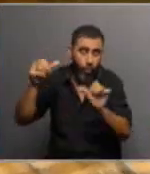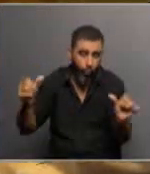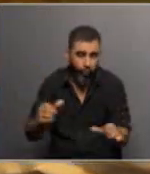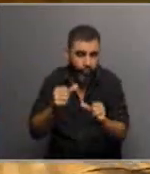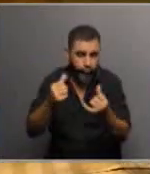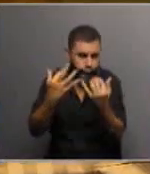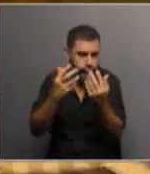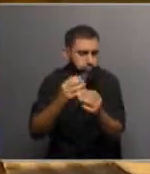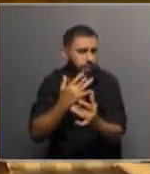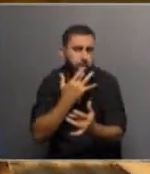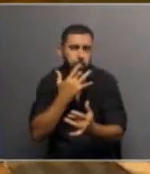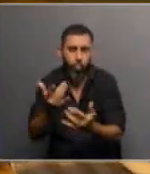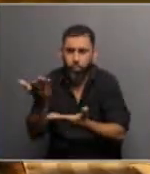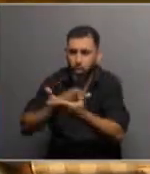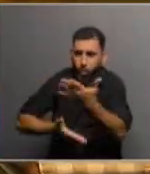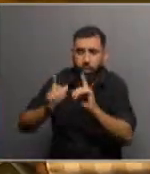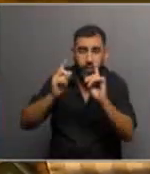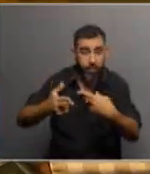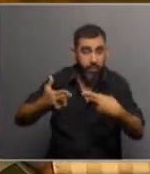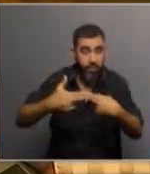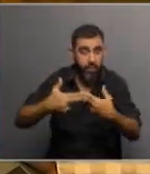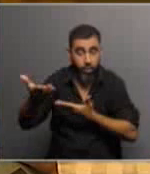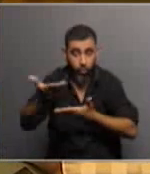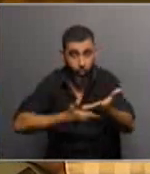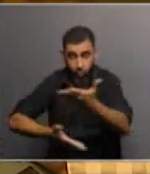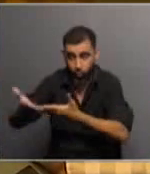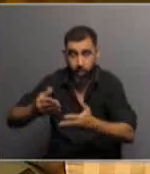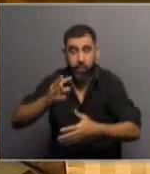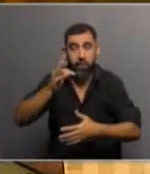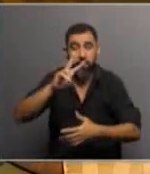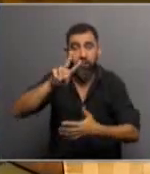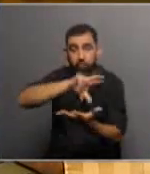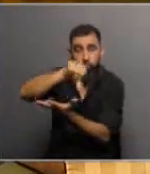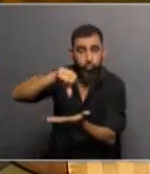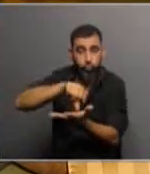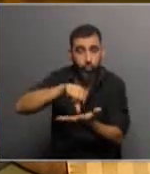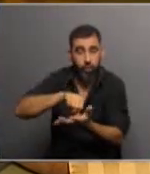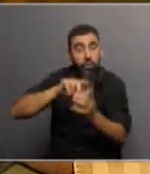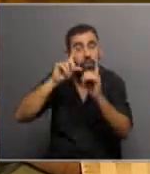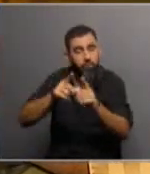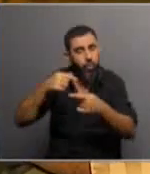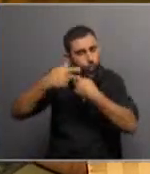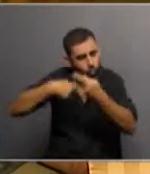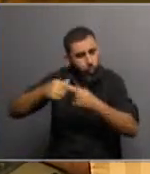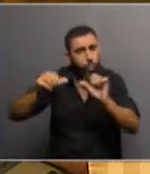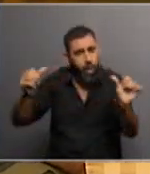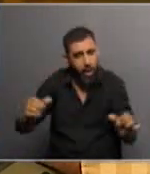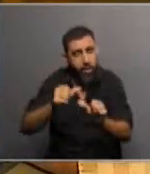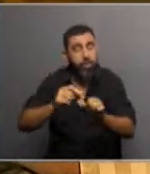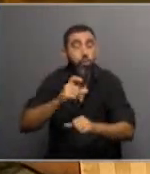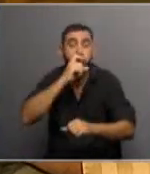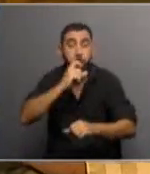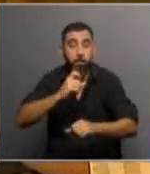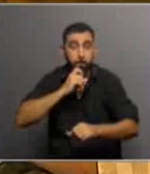preciosa que están compartiendo también las redes de tv ciudad y de la sala incluso van a seguir haciendo cosas durante el mes de